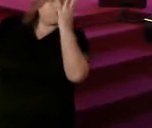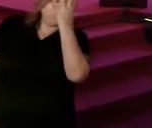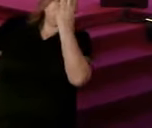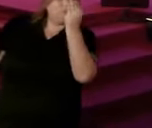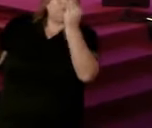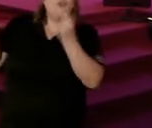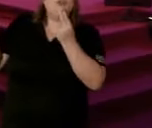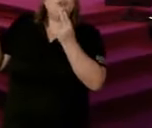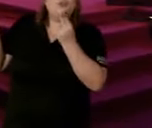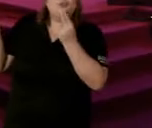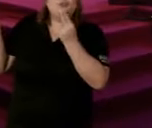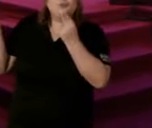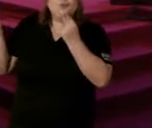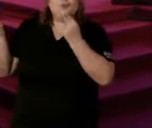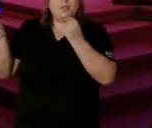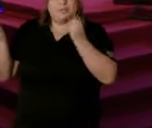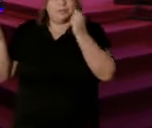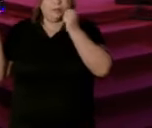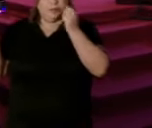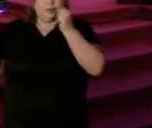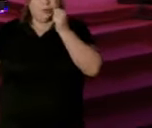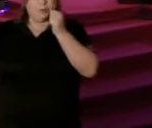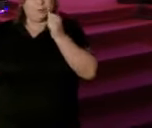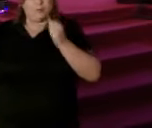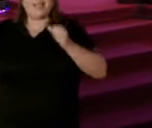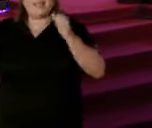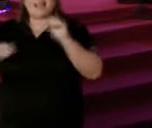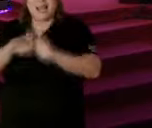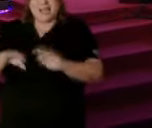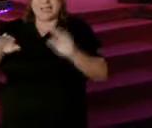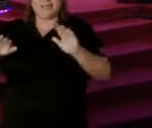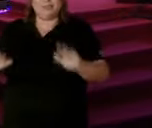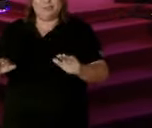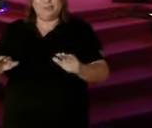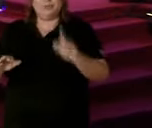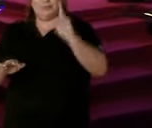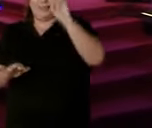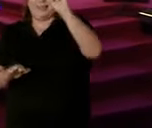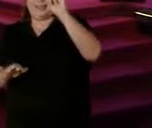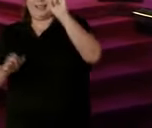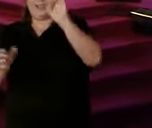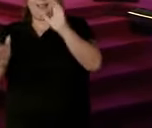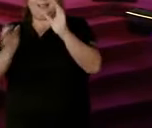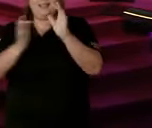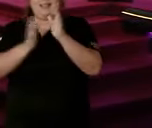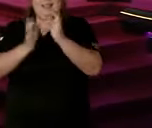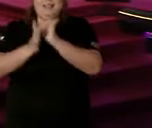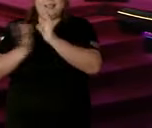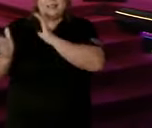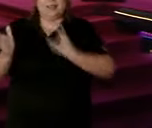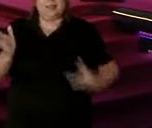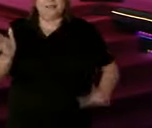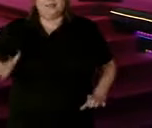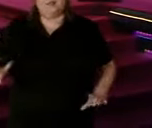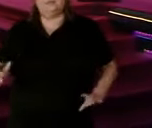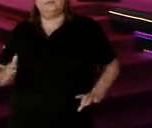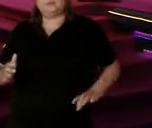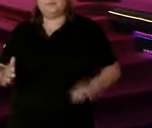bendigo. Los niños son de Cristo. Y traigan los niños al Señor para ser presentados. Y sus